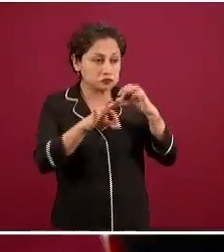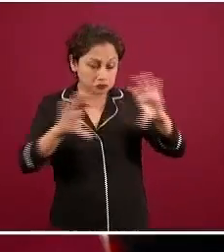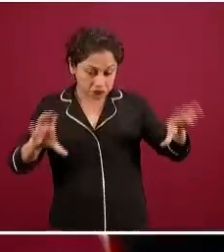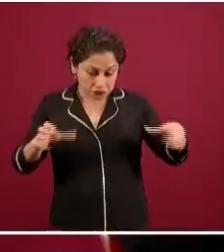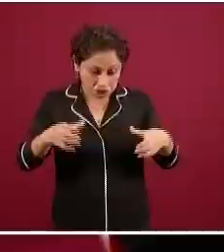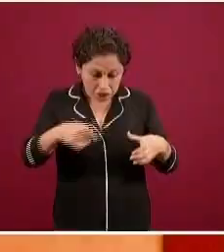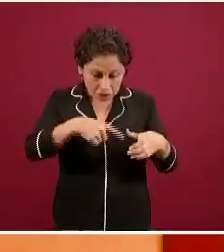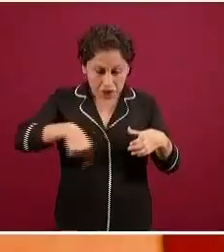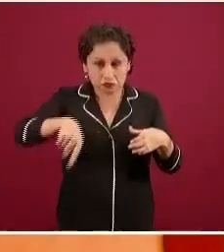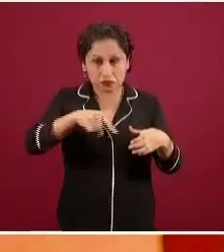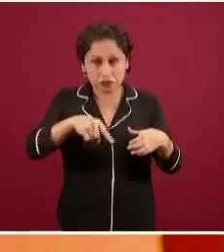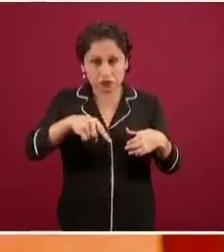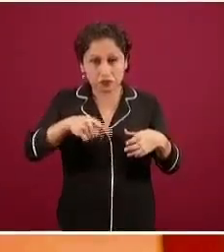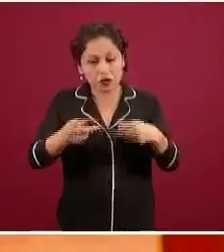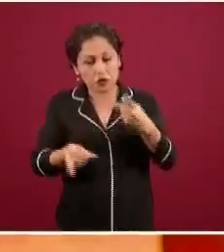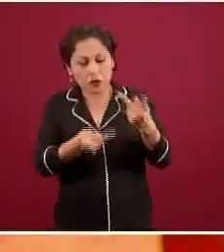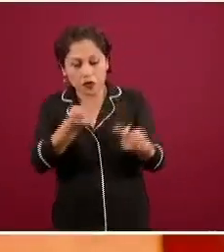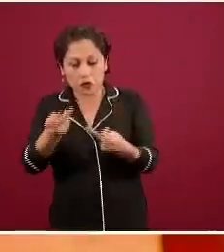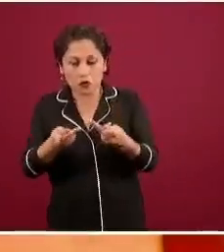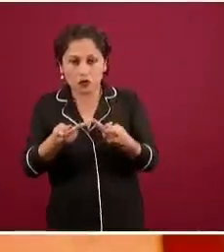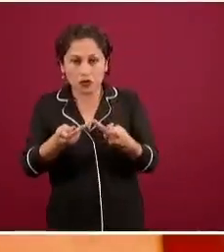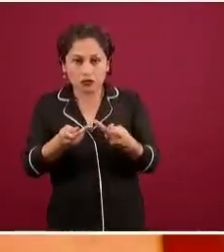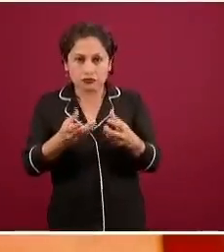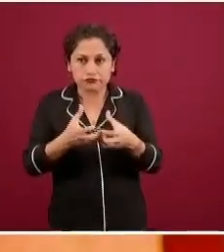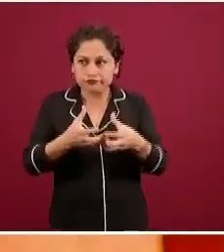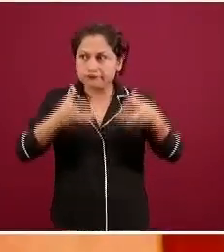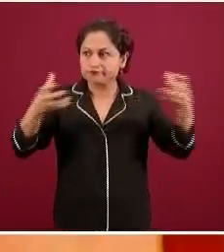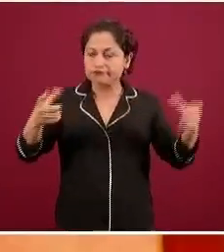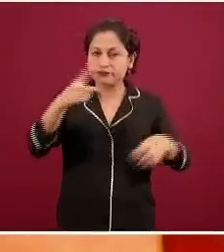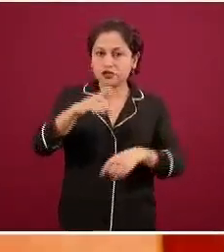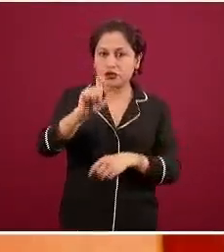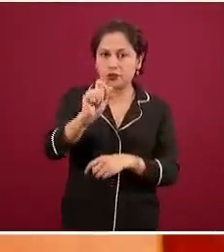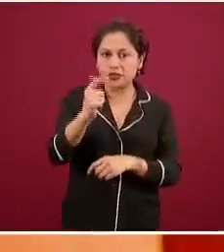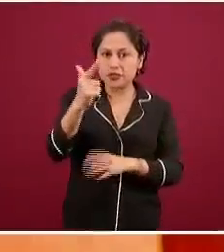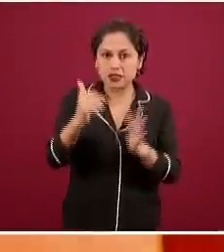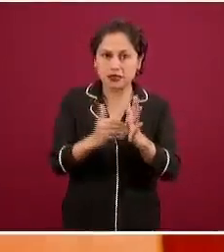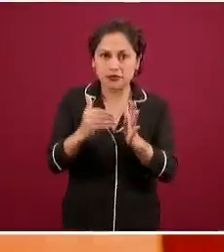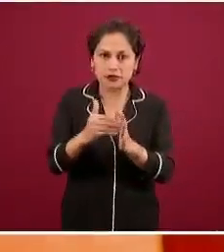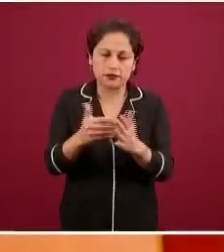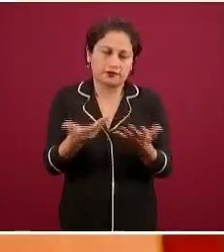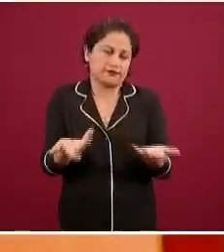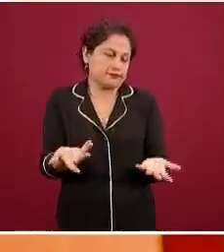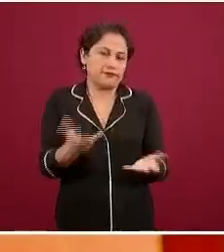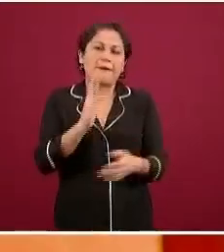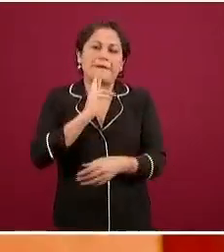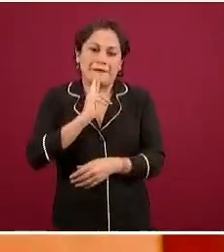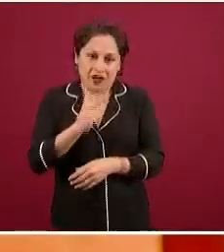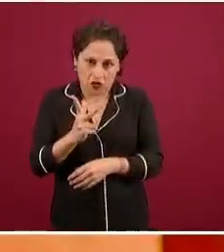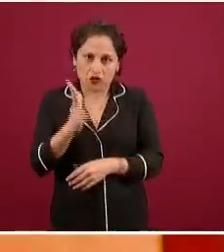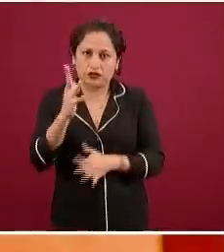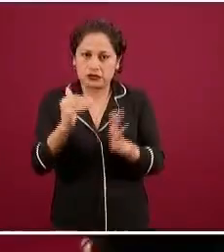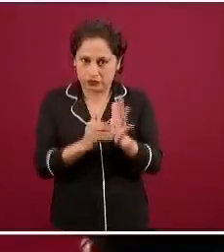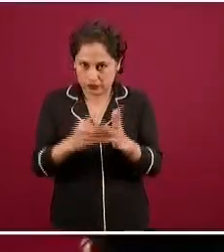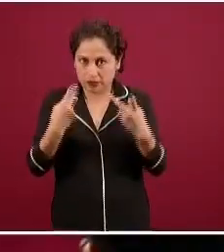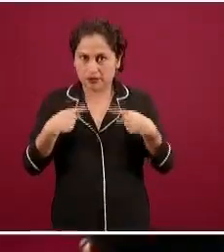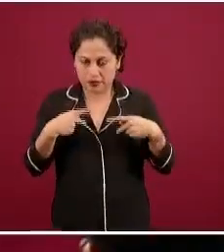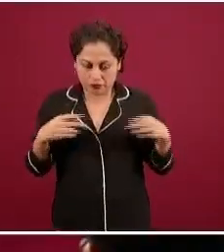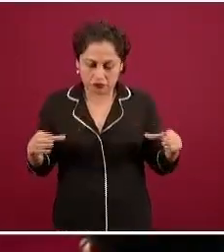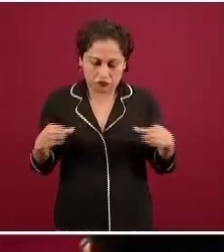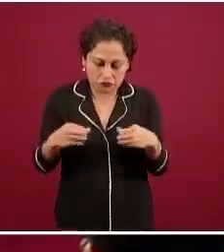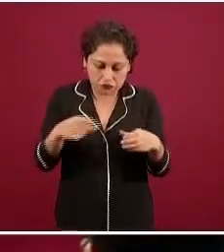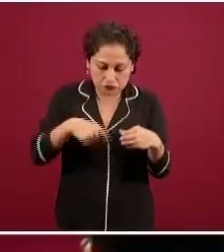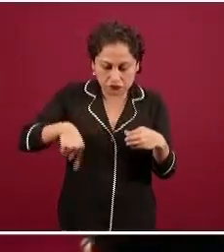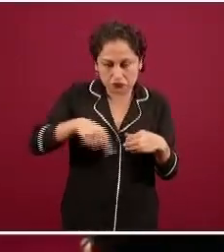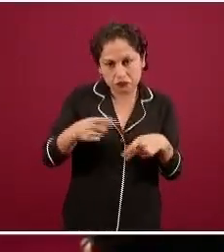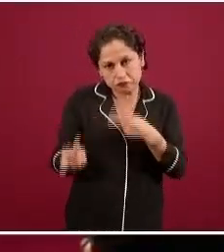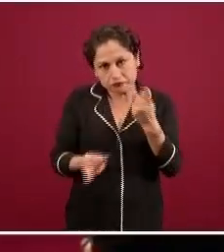5.000 personas con 127 millones de personas. Y sin embargo, los métodos son tan